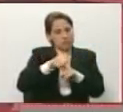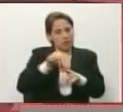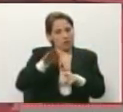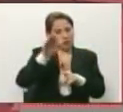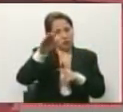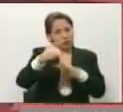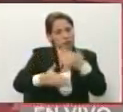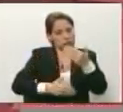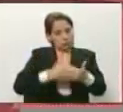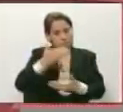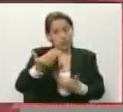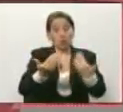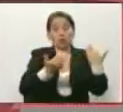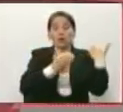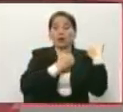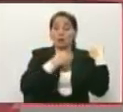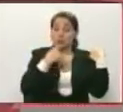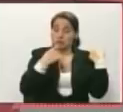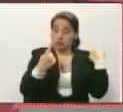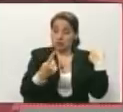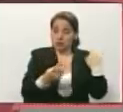Con responsabilidad.